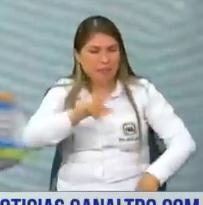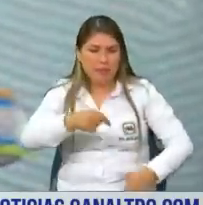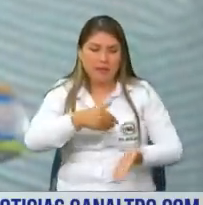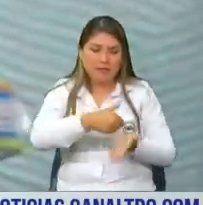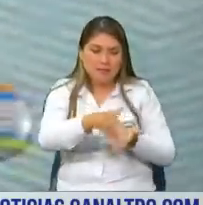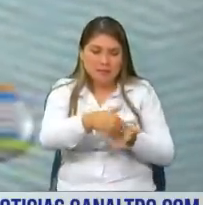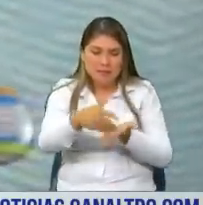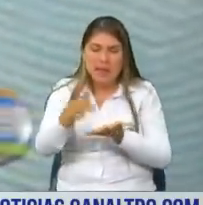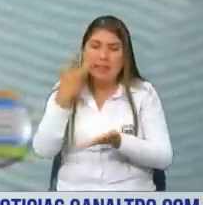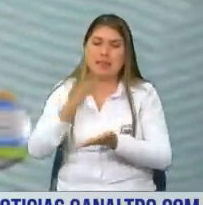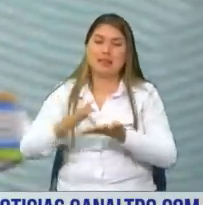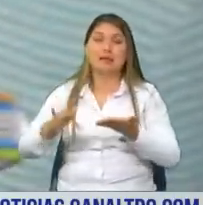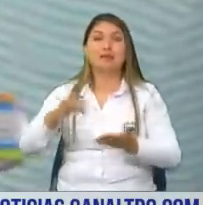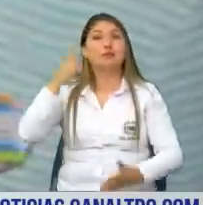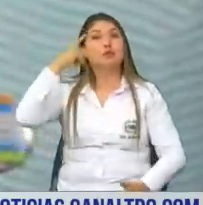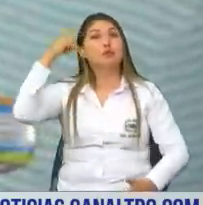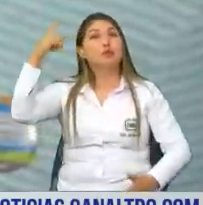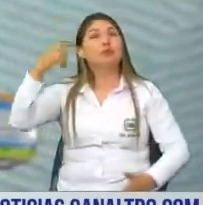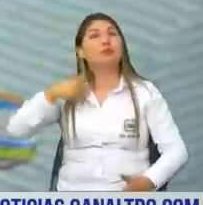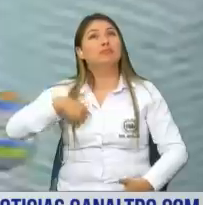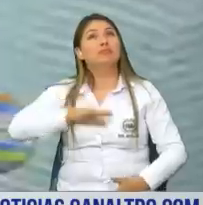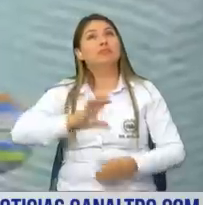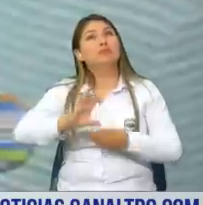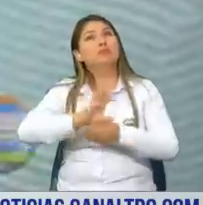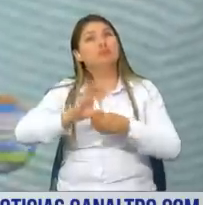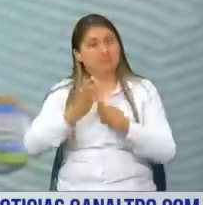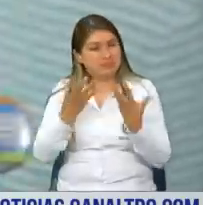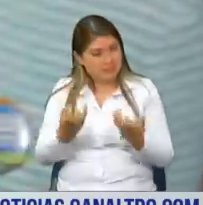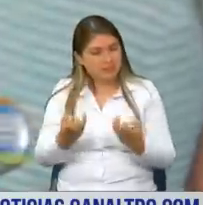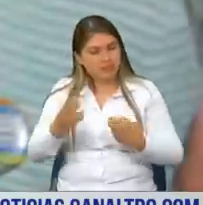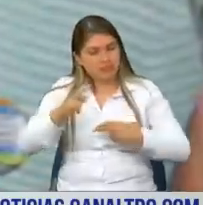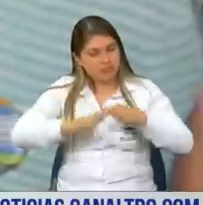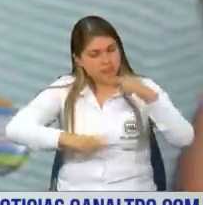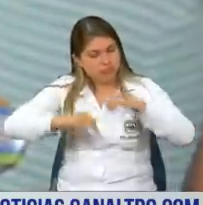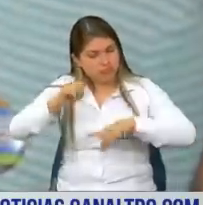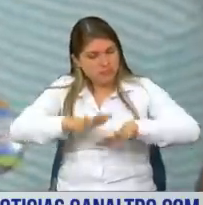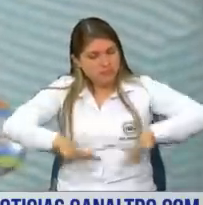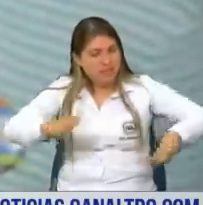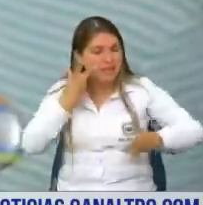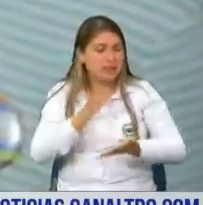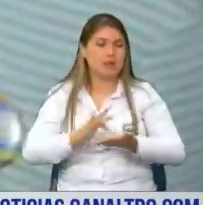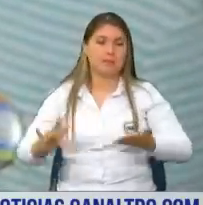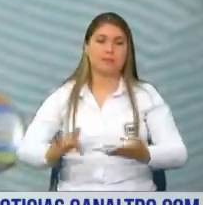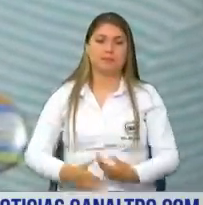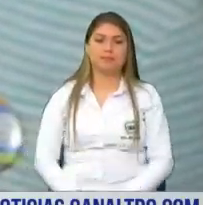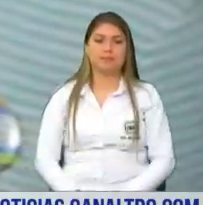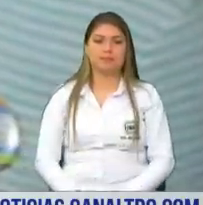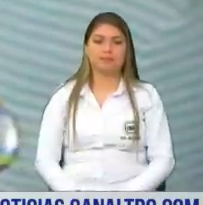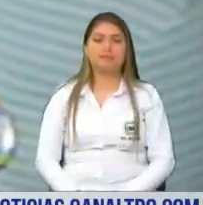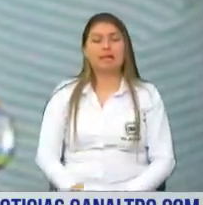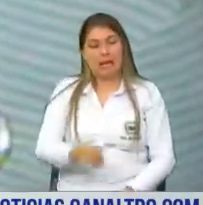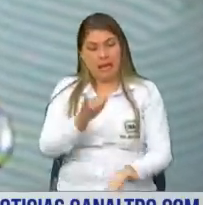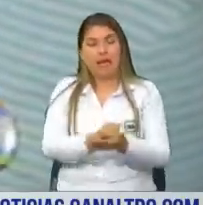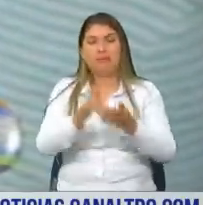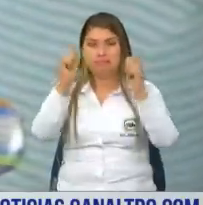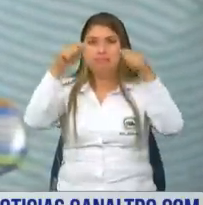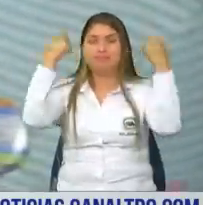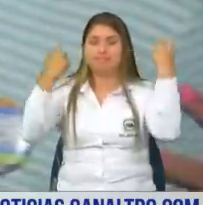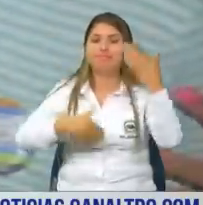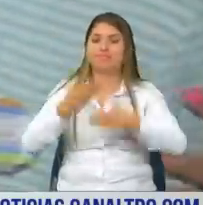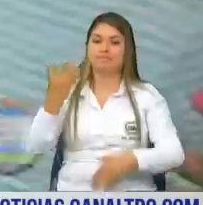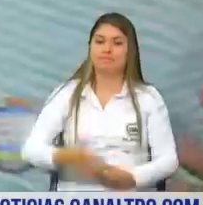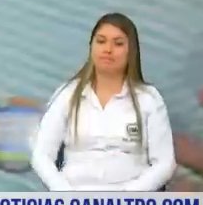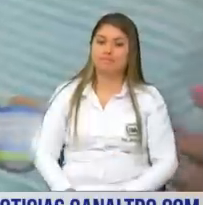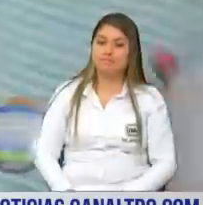limpiarlo el sueño de ciudad que tenemos lo queremos construir sobre terrenos limpios y esa es la meta inicial